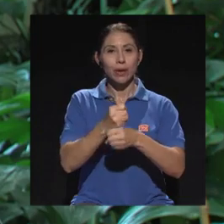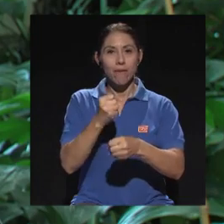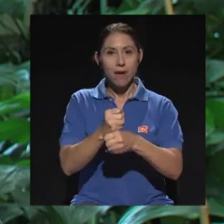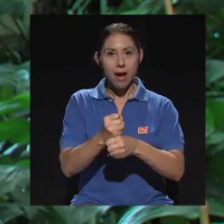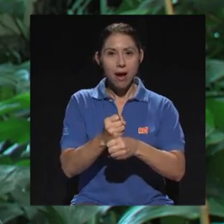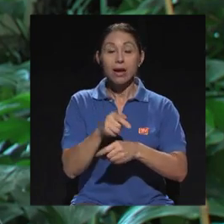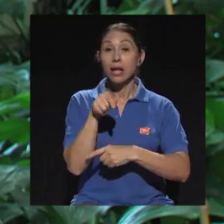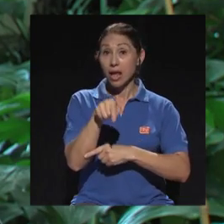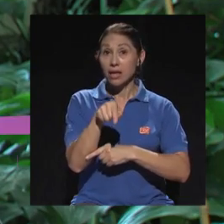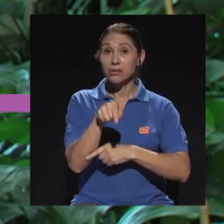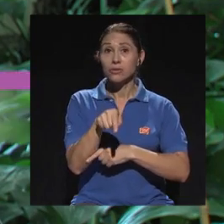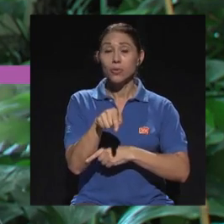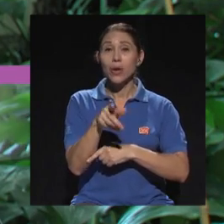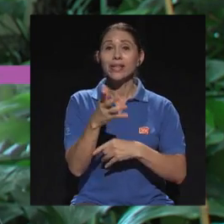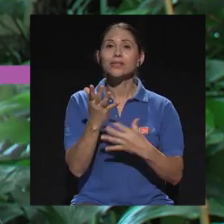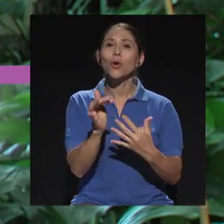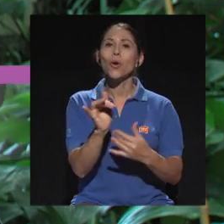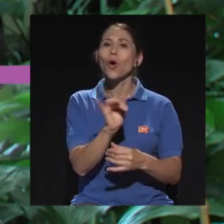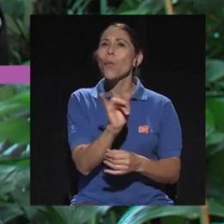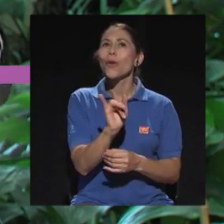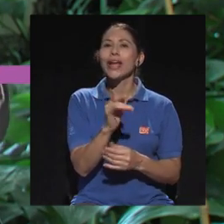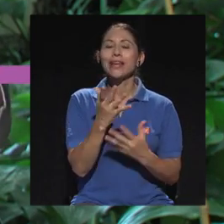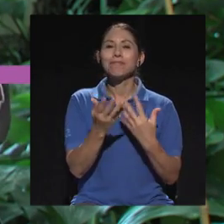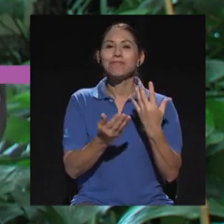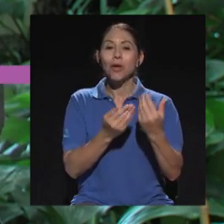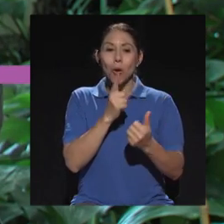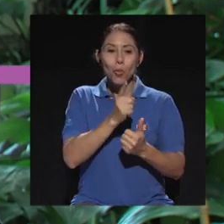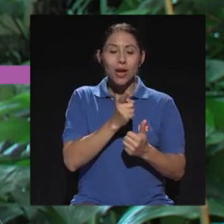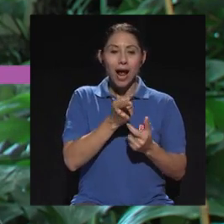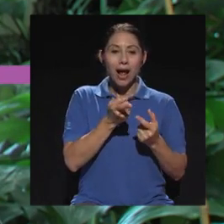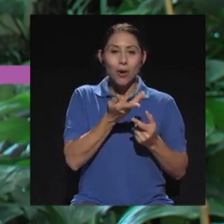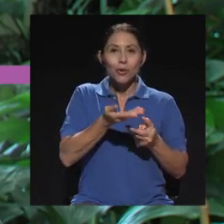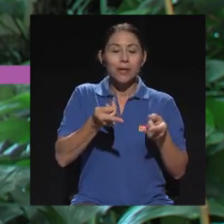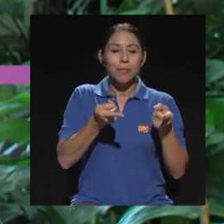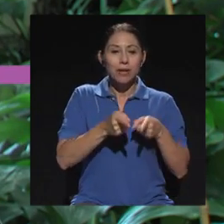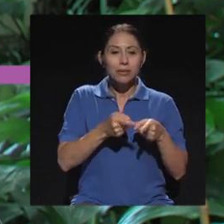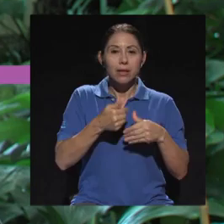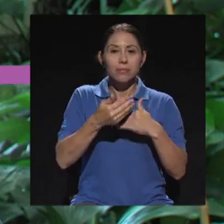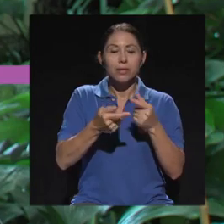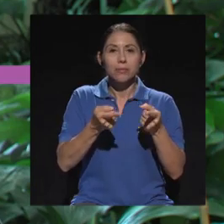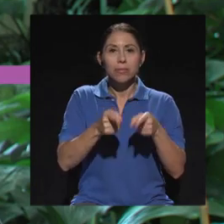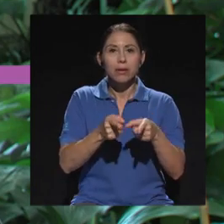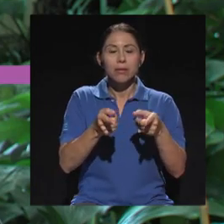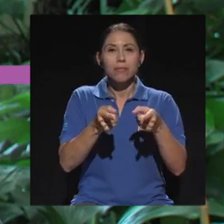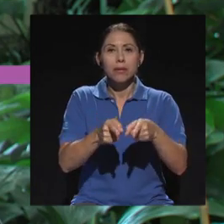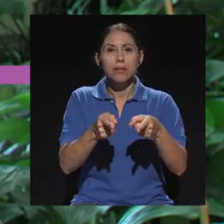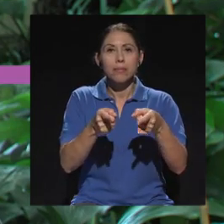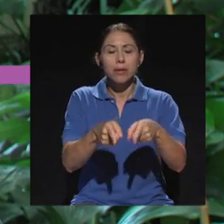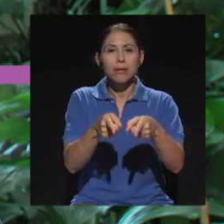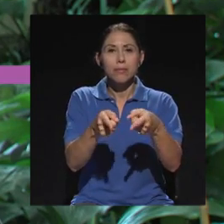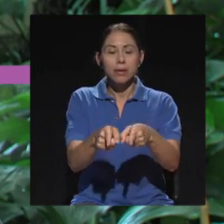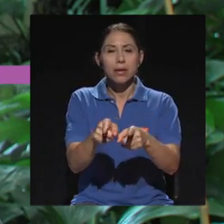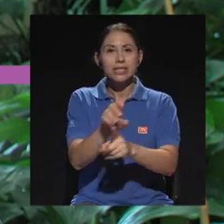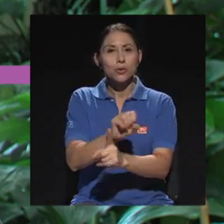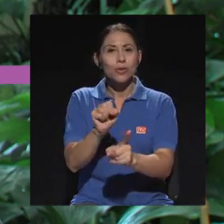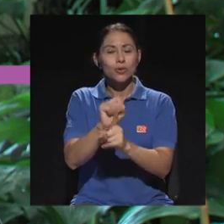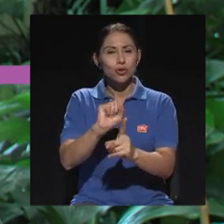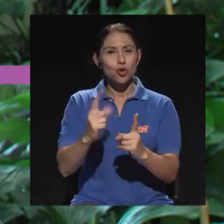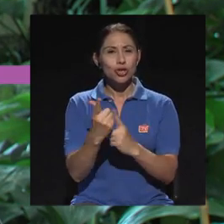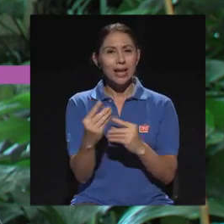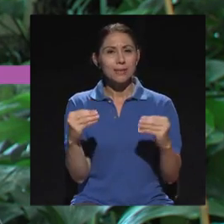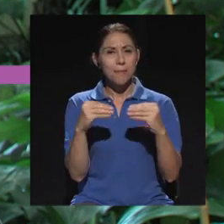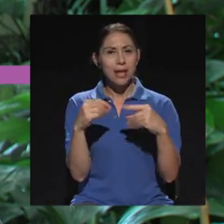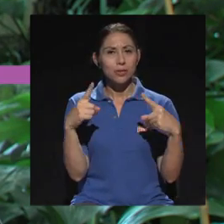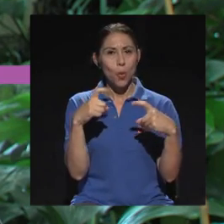Entonces, ese es un punto, digamos, es como que una cosa lleva a la otra y va llevando a fenómenos sociales más complejos